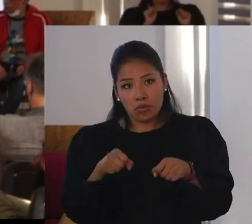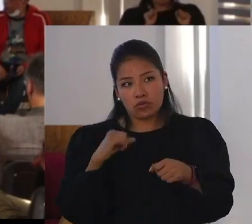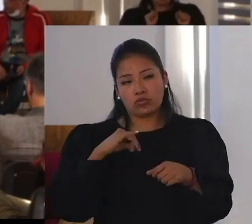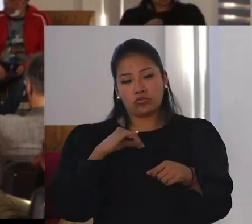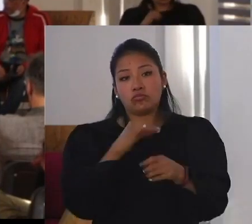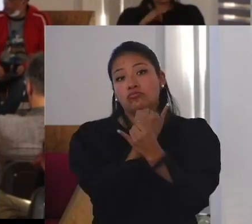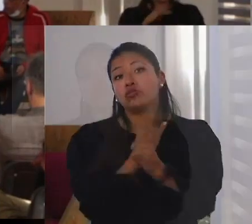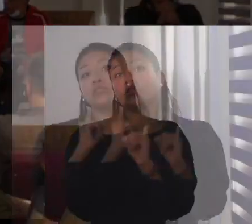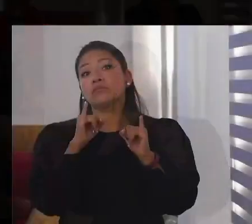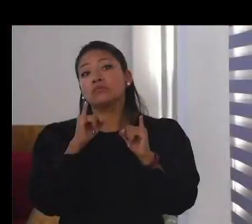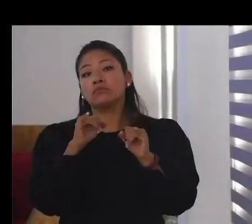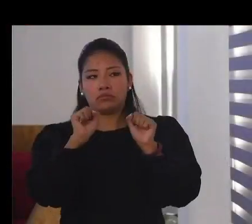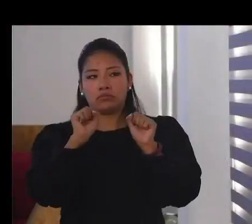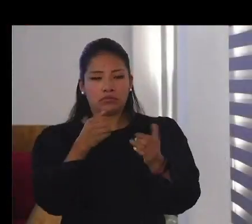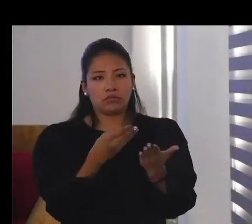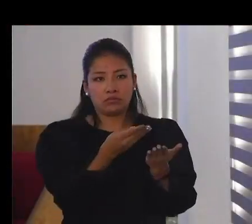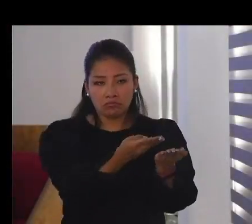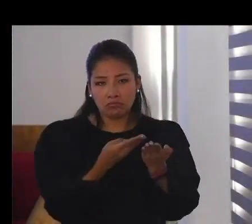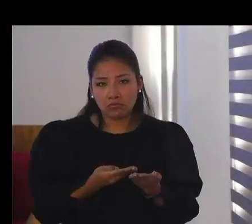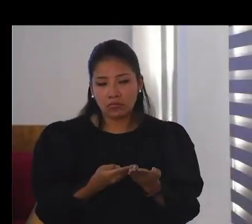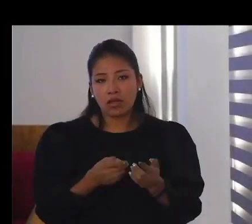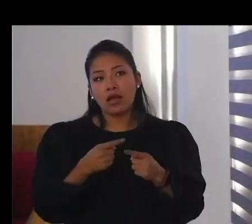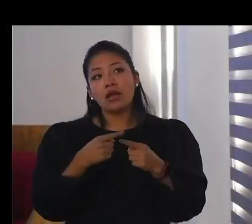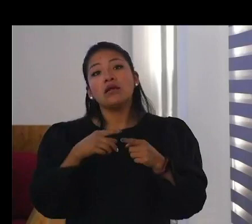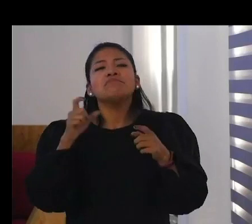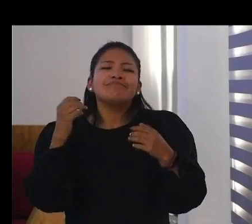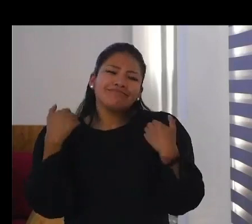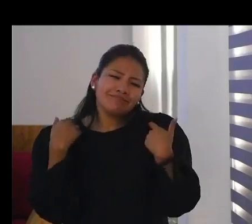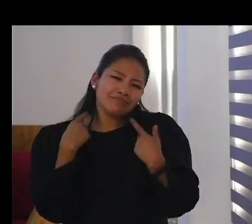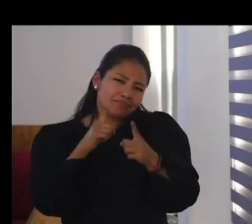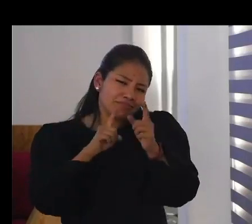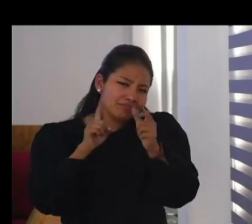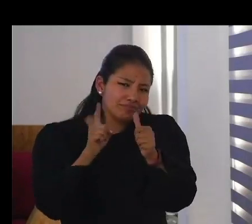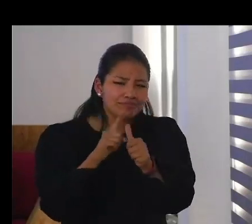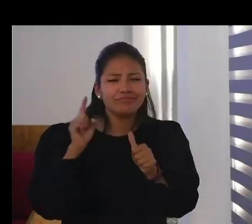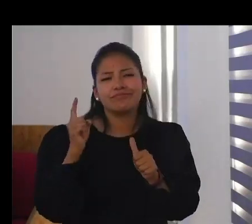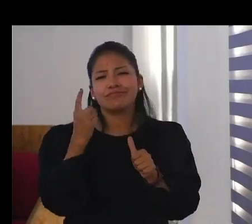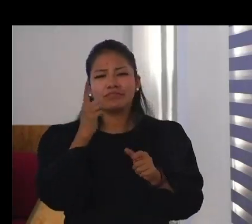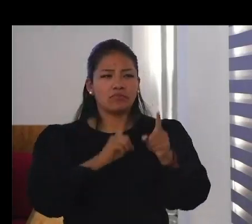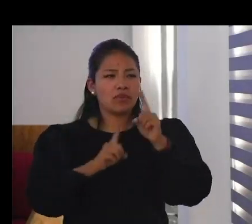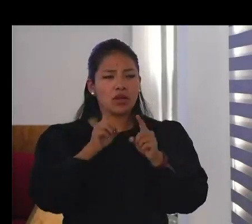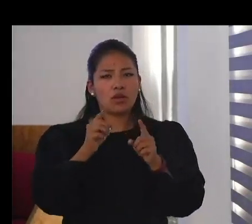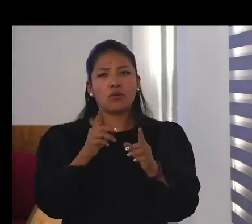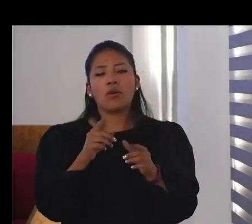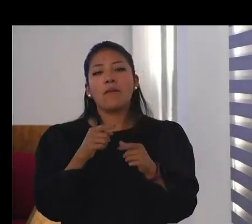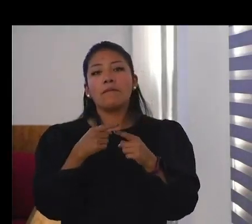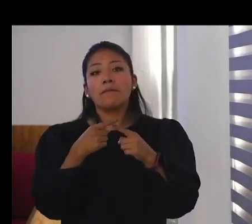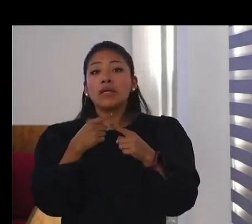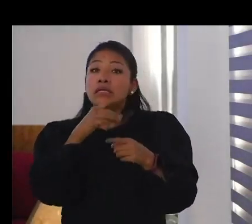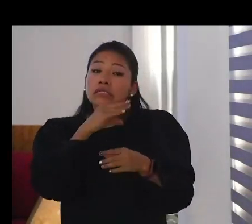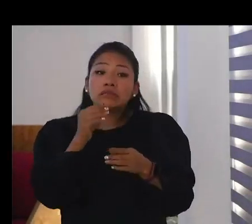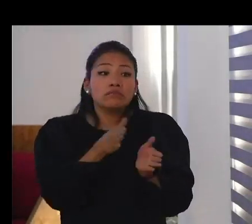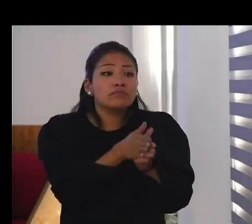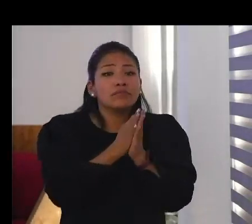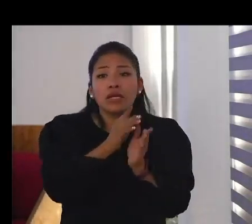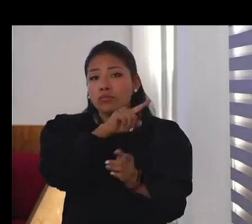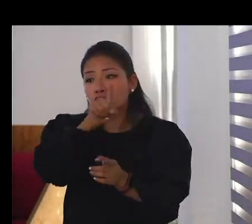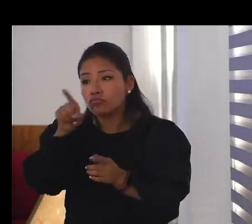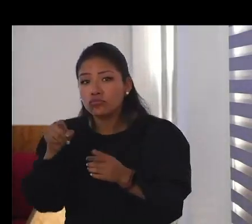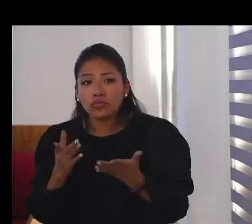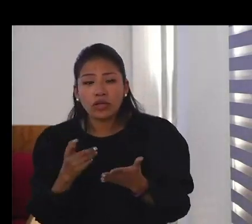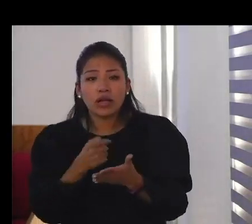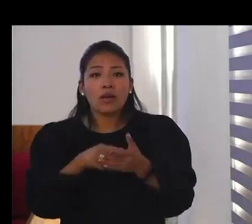Entonces tenemos algo principal y le solicitamos compañeros a todos ustedes